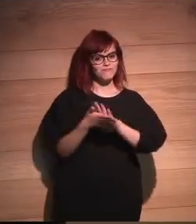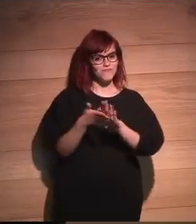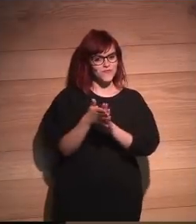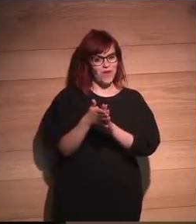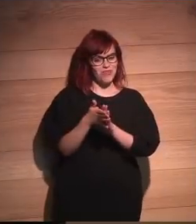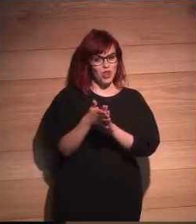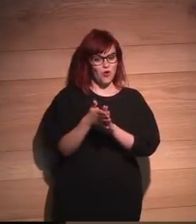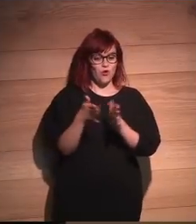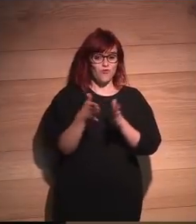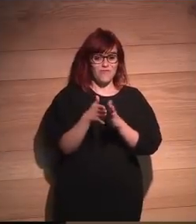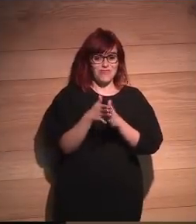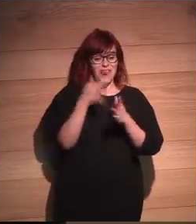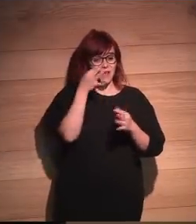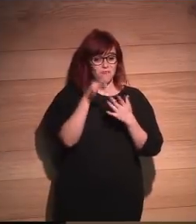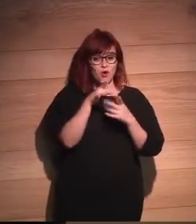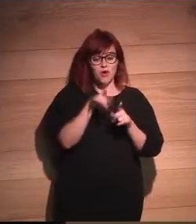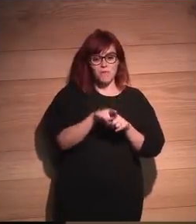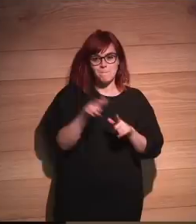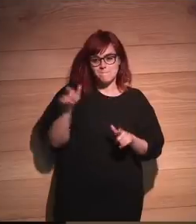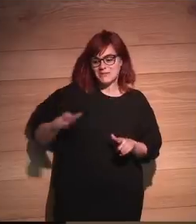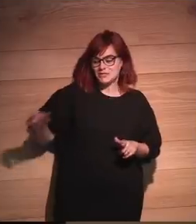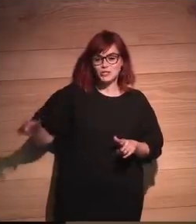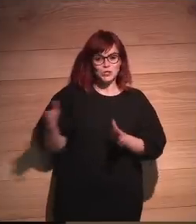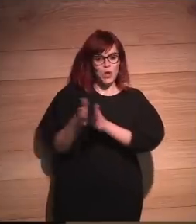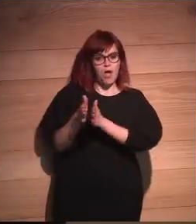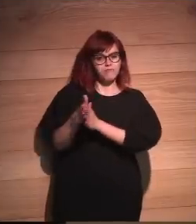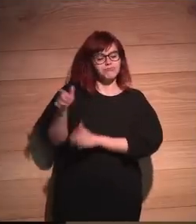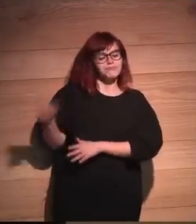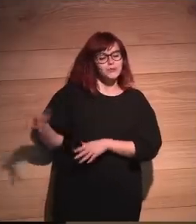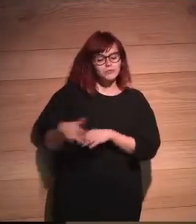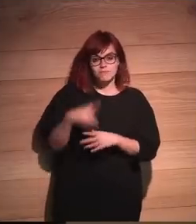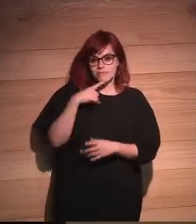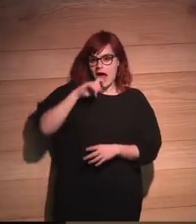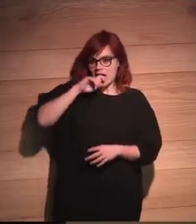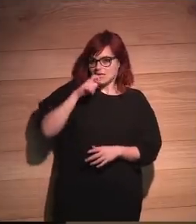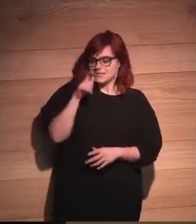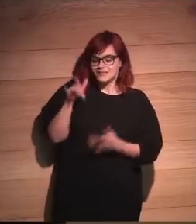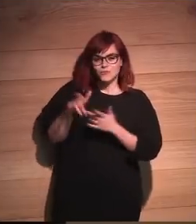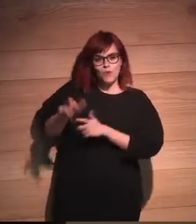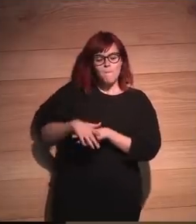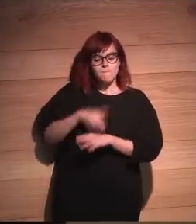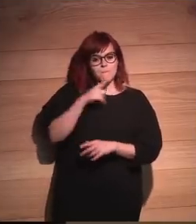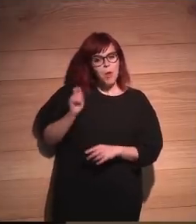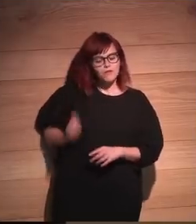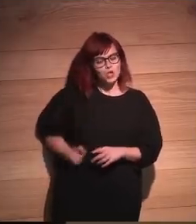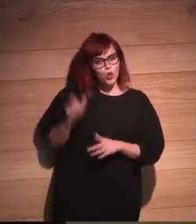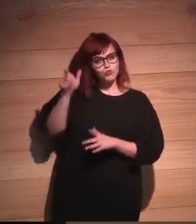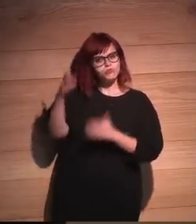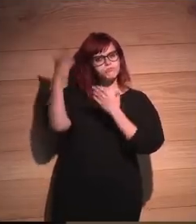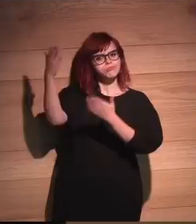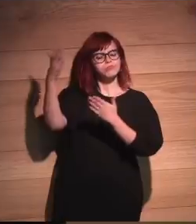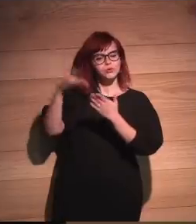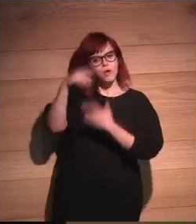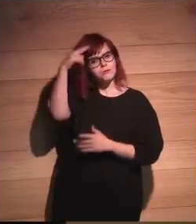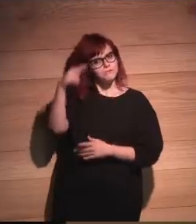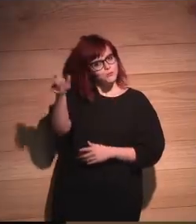mis compañeros de discusión, personas a las que admiro profesionalmente y que me merecen un